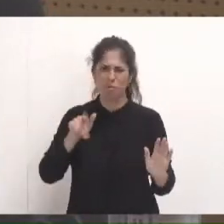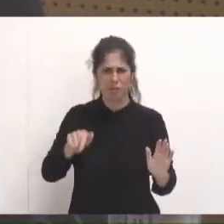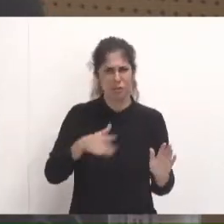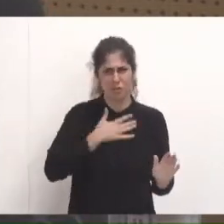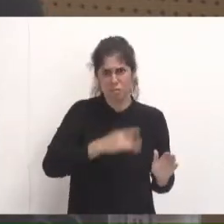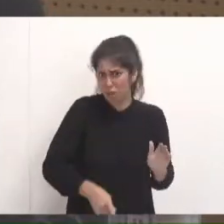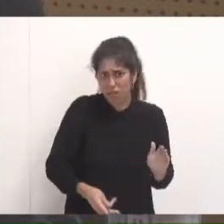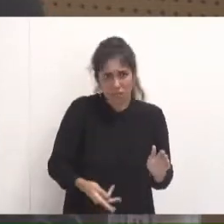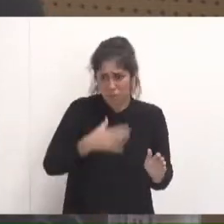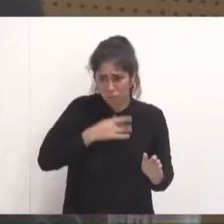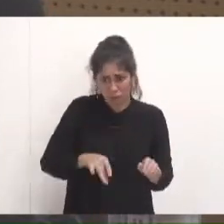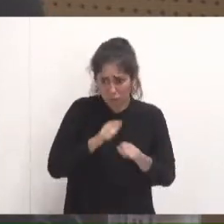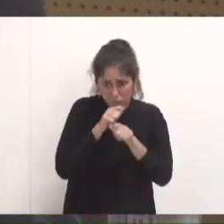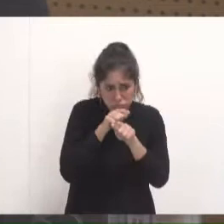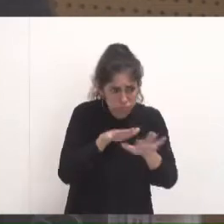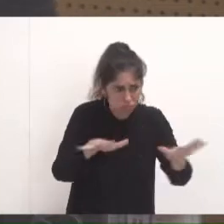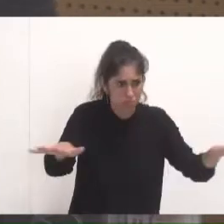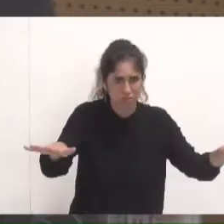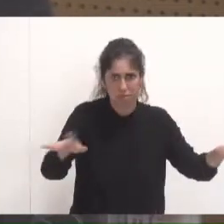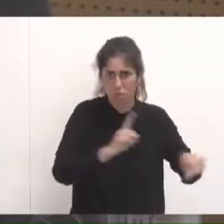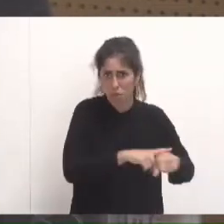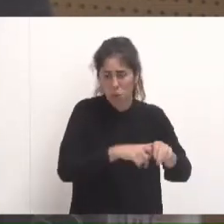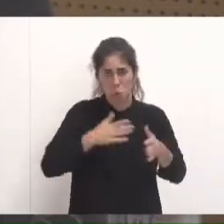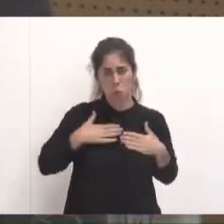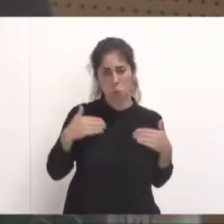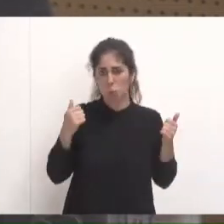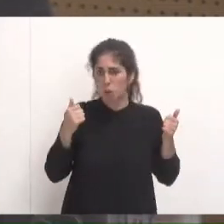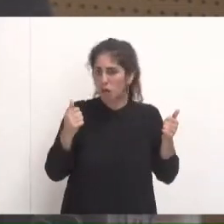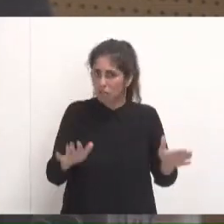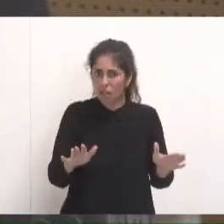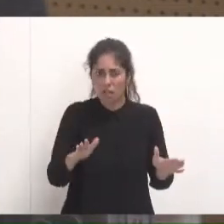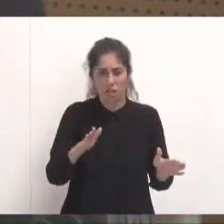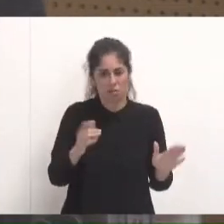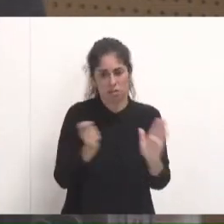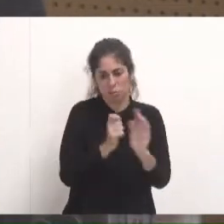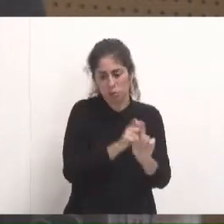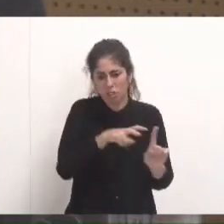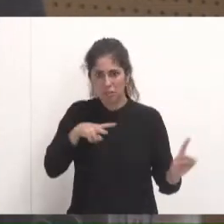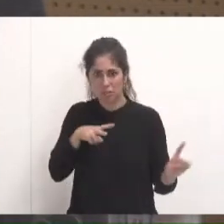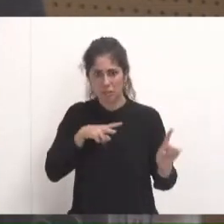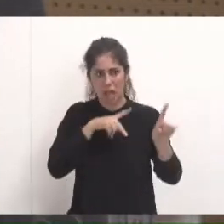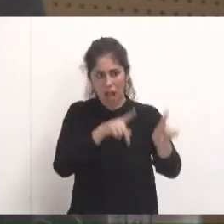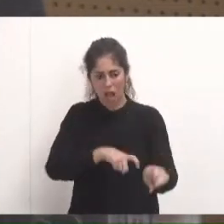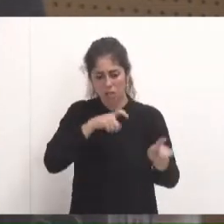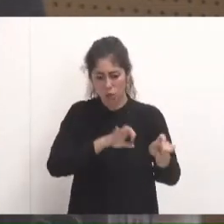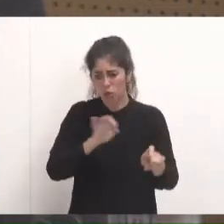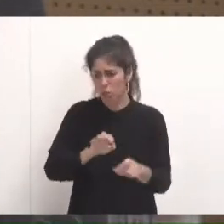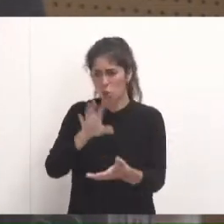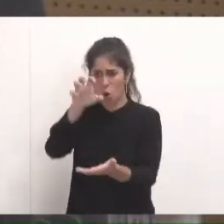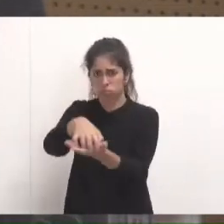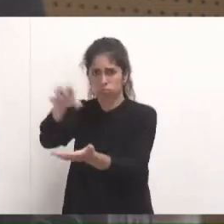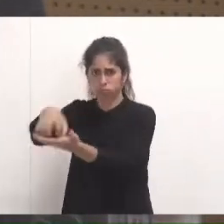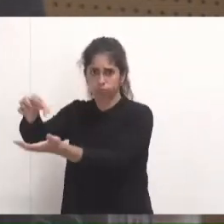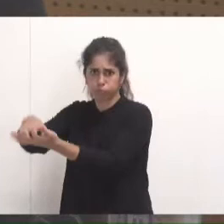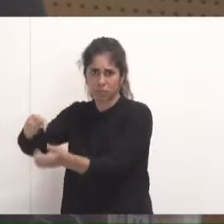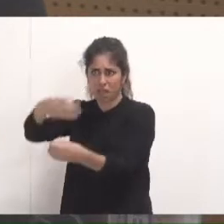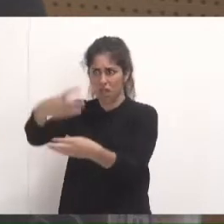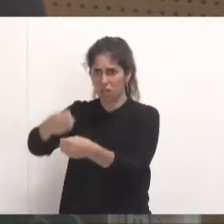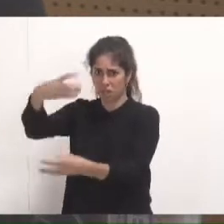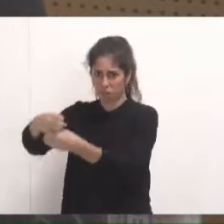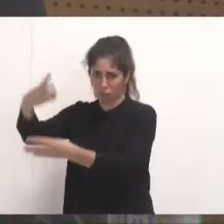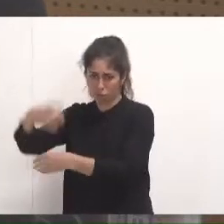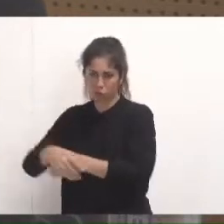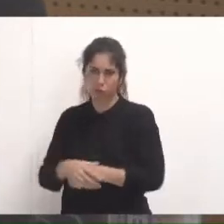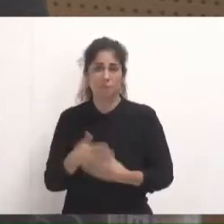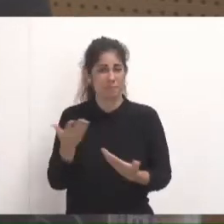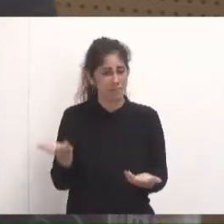en cualquier momento, y tanto desde el punto de vista de las explotaciones agrícolas como desde el punto de vista de los bienes inmuebles. Yo creo que esa labor hay que extenderla al